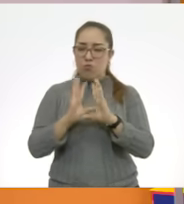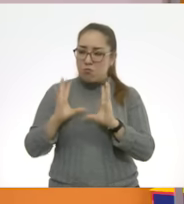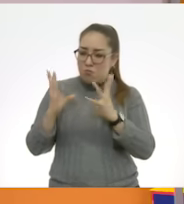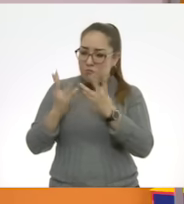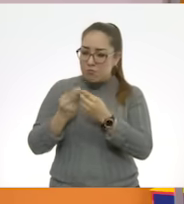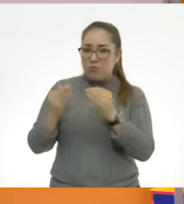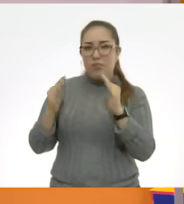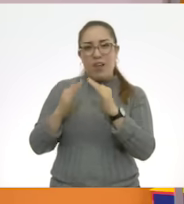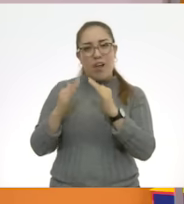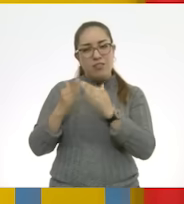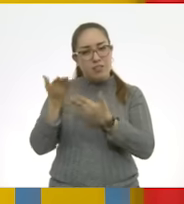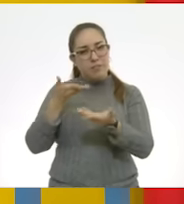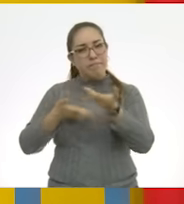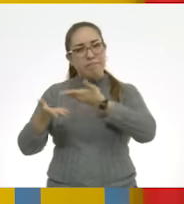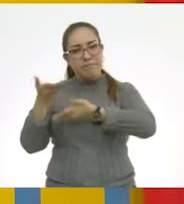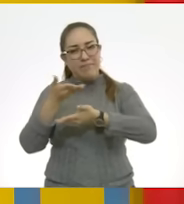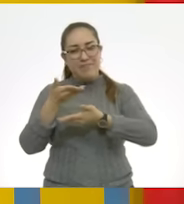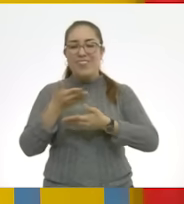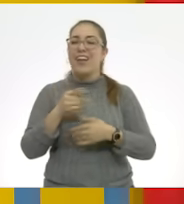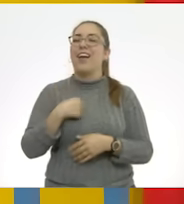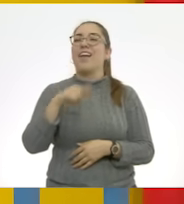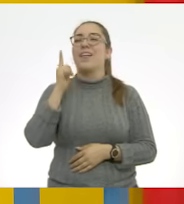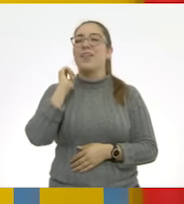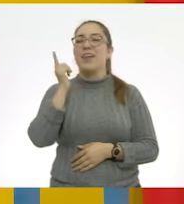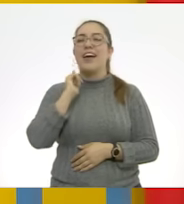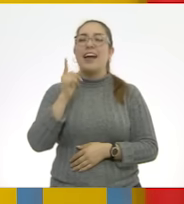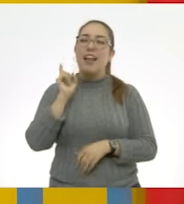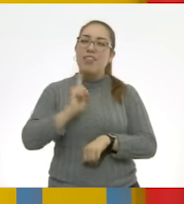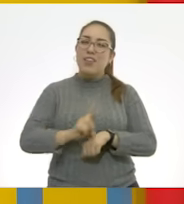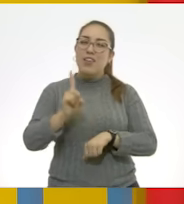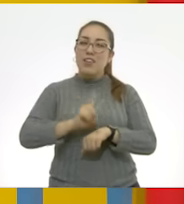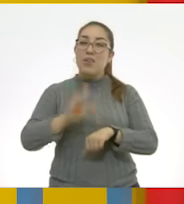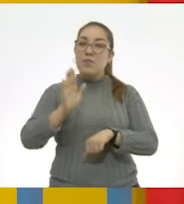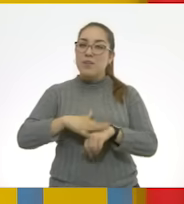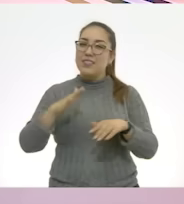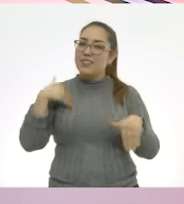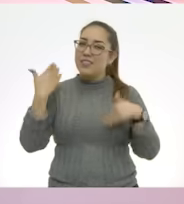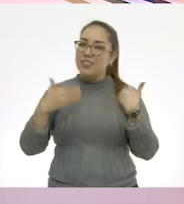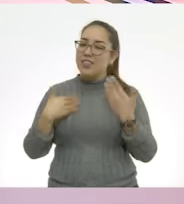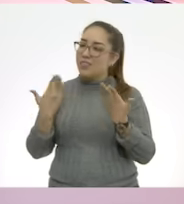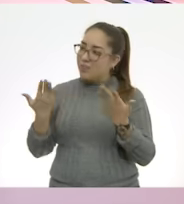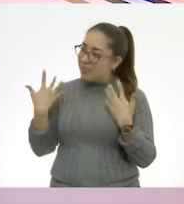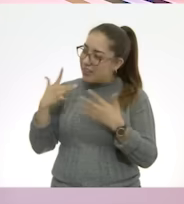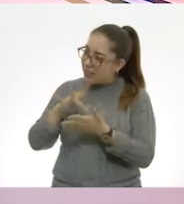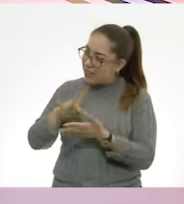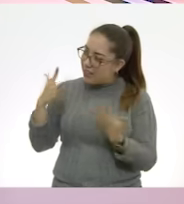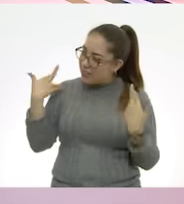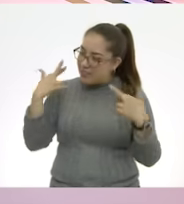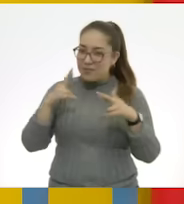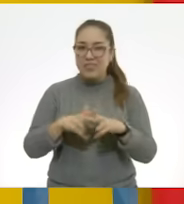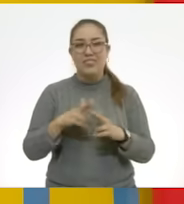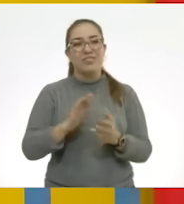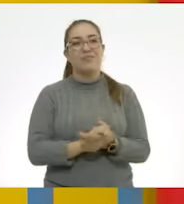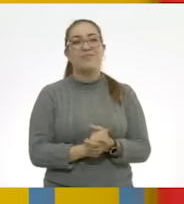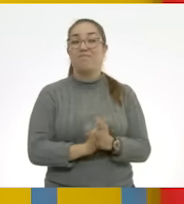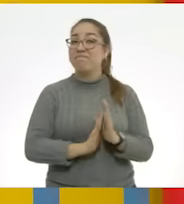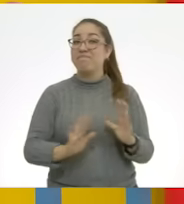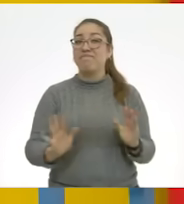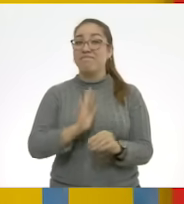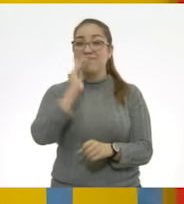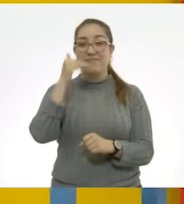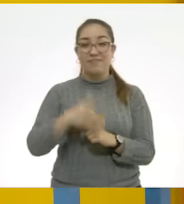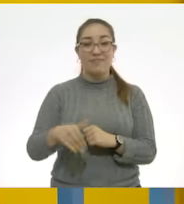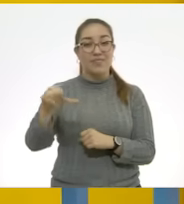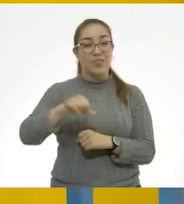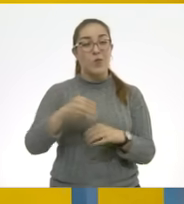casa. Vas a ver que cada día va a ser más divertido. Muchas gracias, profe Ezequiel. Gracias, Alexia. Hemos terminado